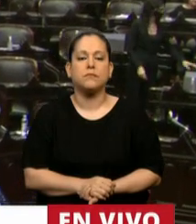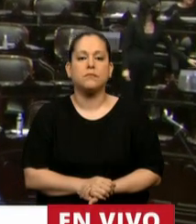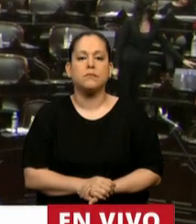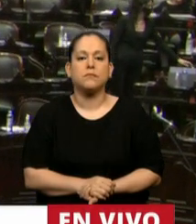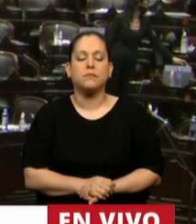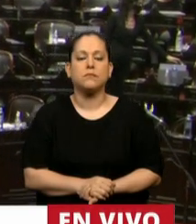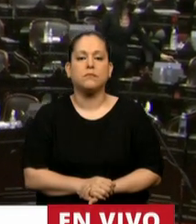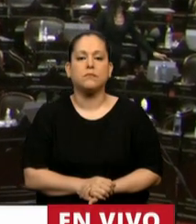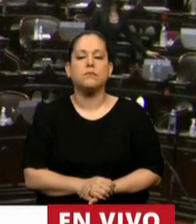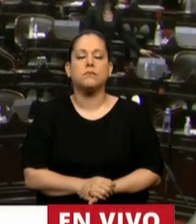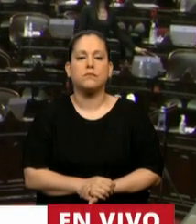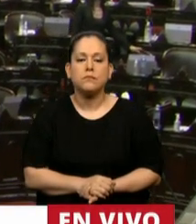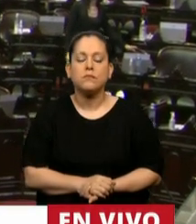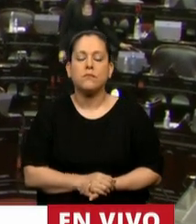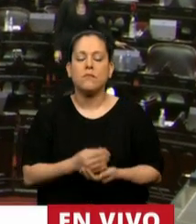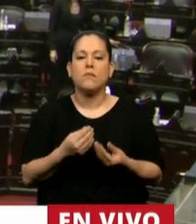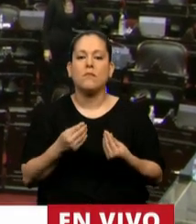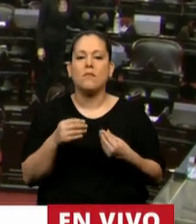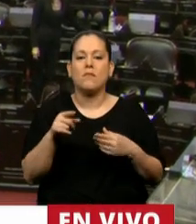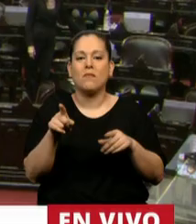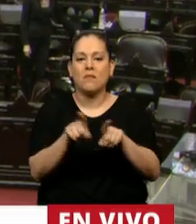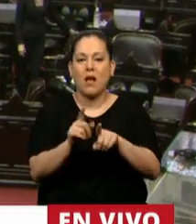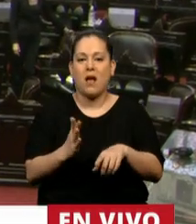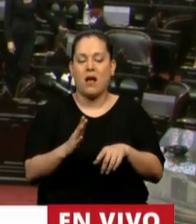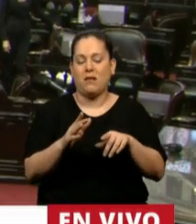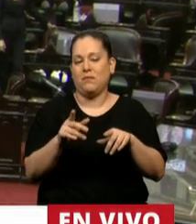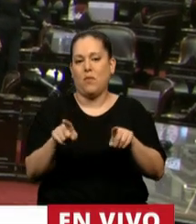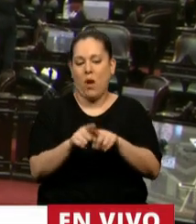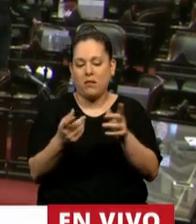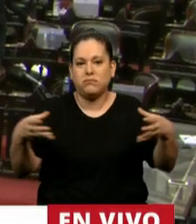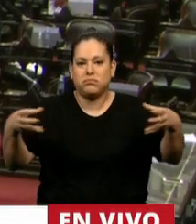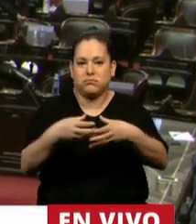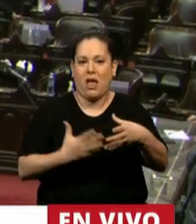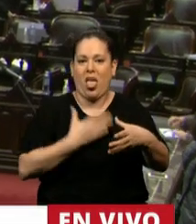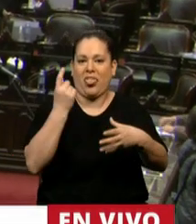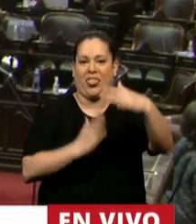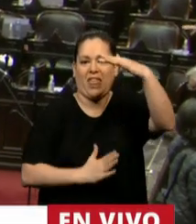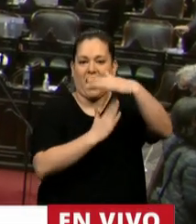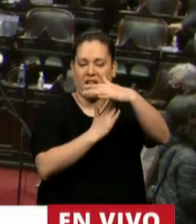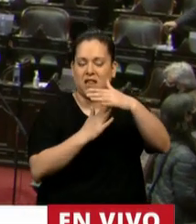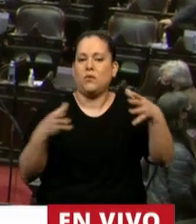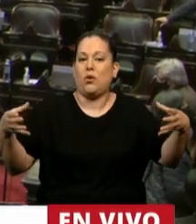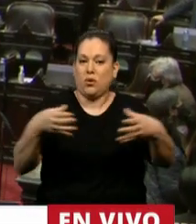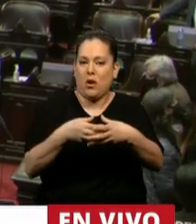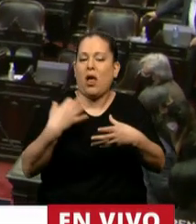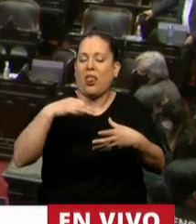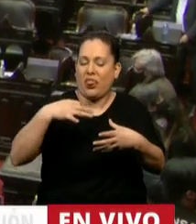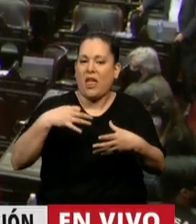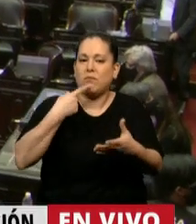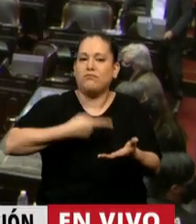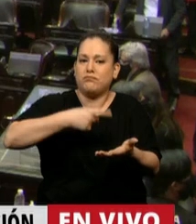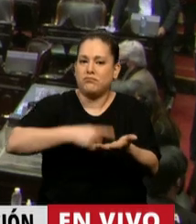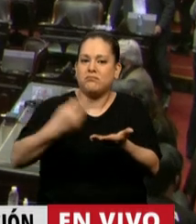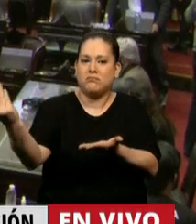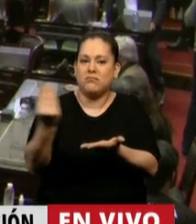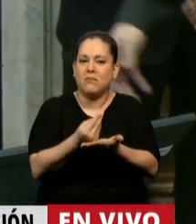banca a fin de complementar la mesa directiva corresponde proceder a la designación del